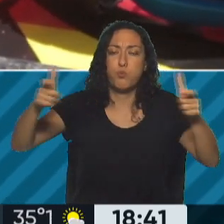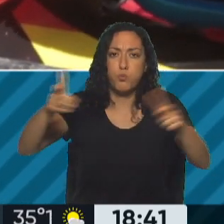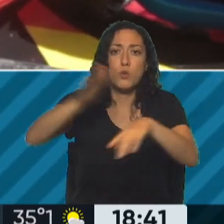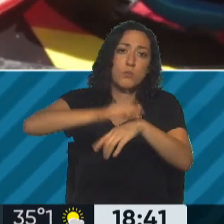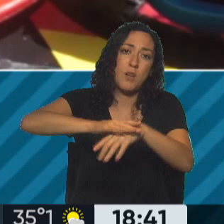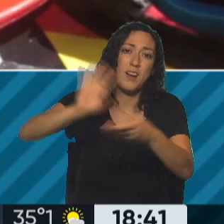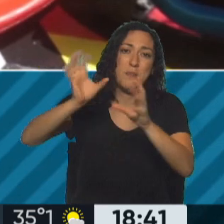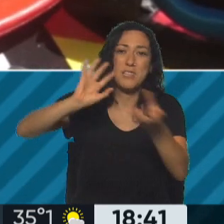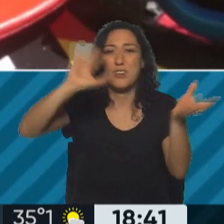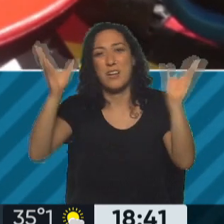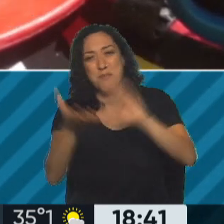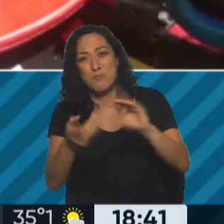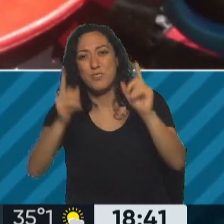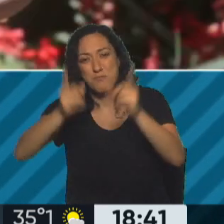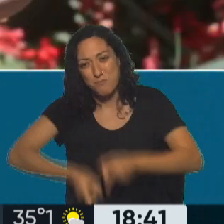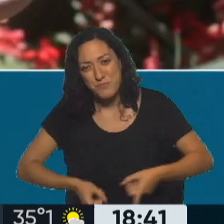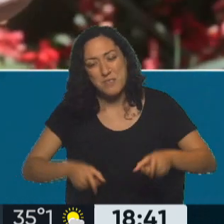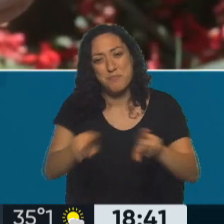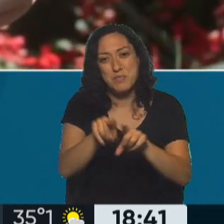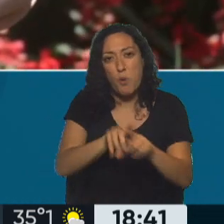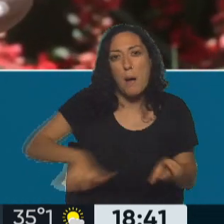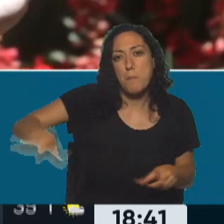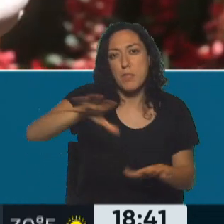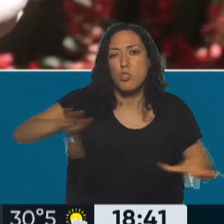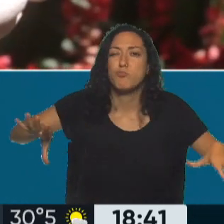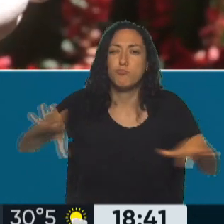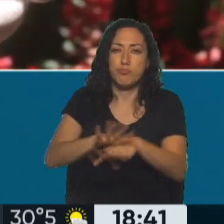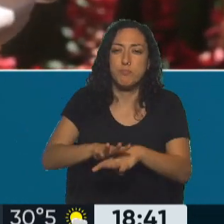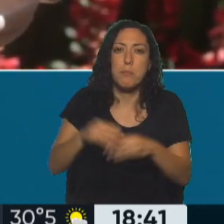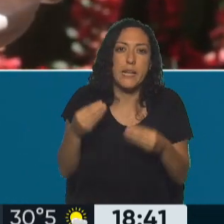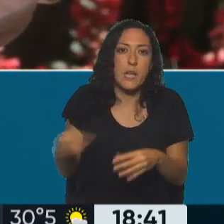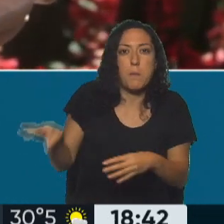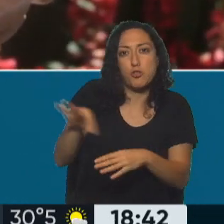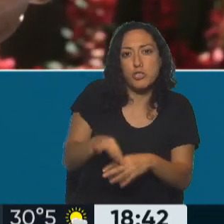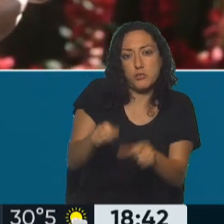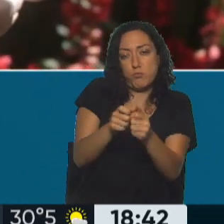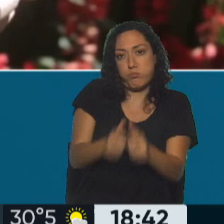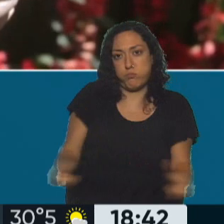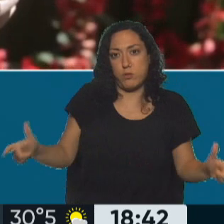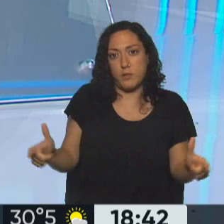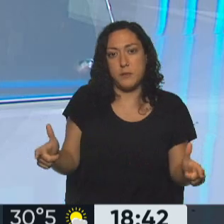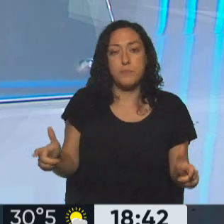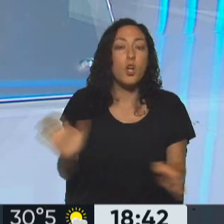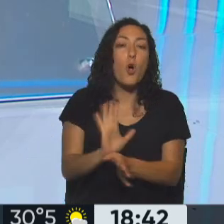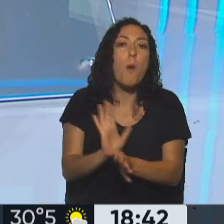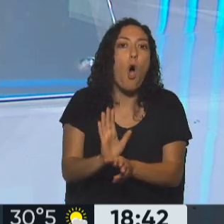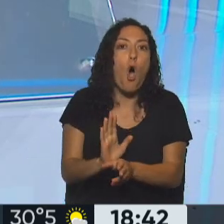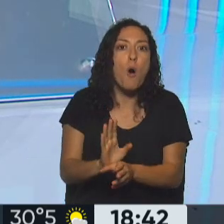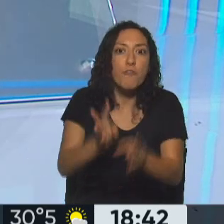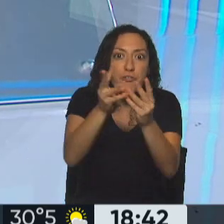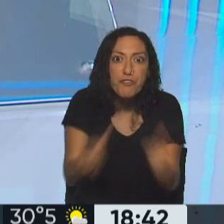cambio climático No es cierto se dan las condiciones ambientales para que proliferen los mosquitos Perdón no se puede erradicar entonces